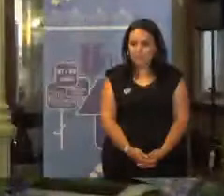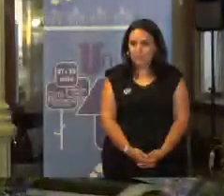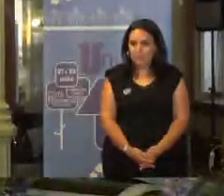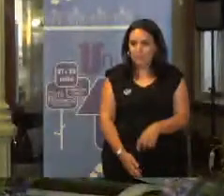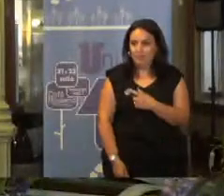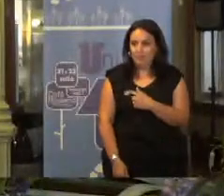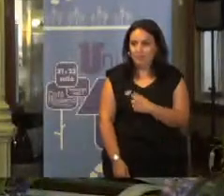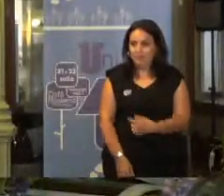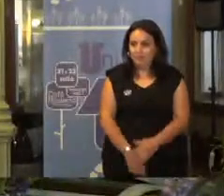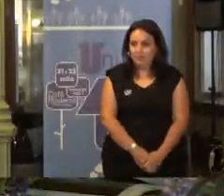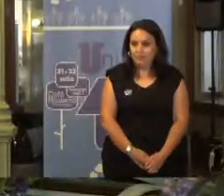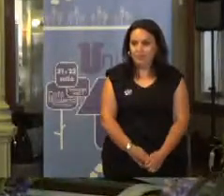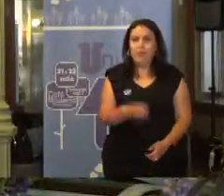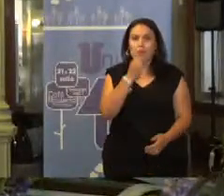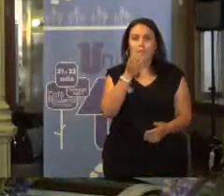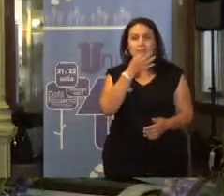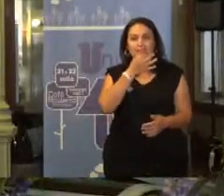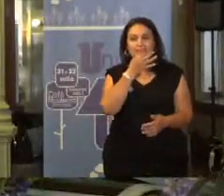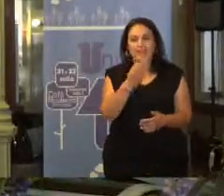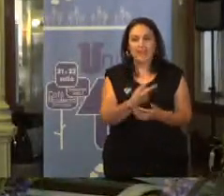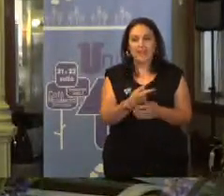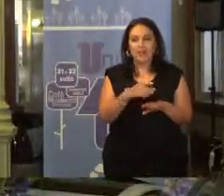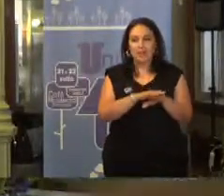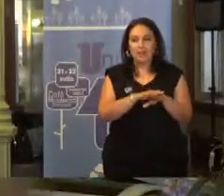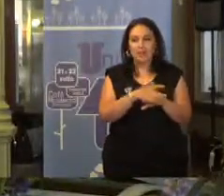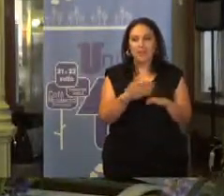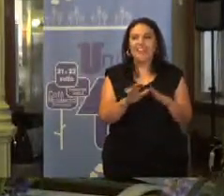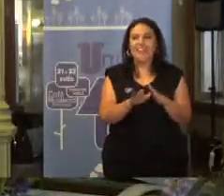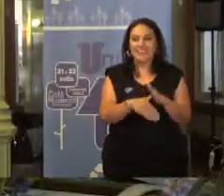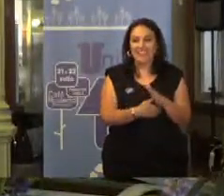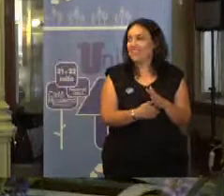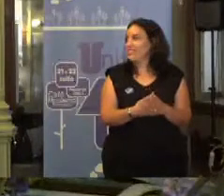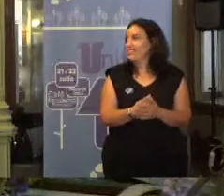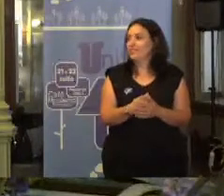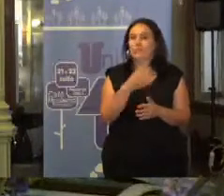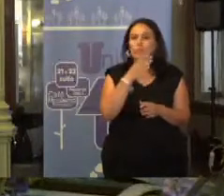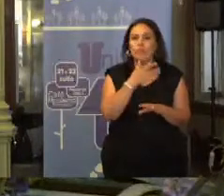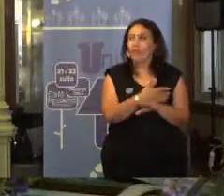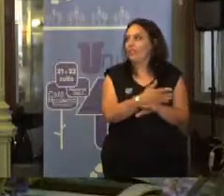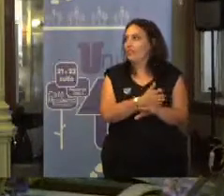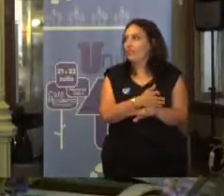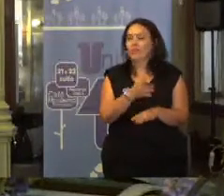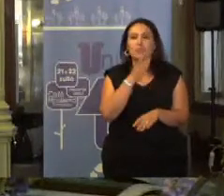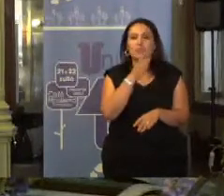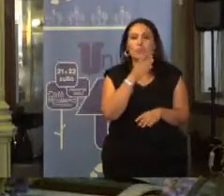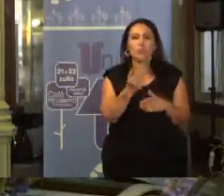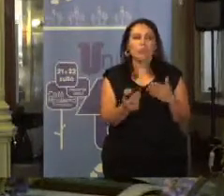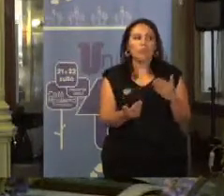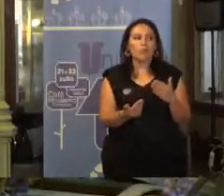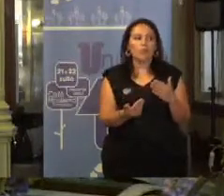Ben, pois, boa tarde, desculpade o retraso que xa vimos acumulando dende a mañá. Esta